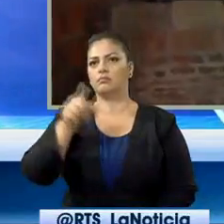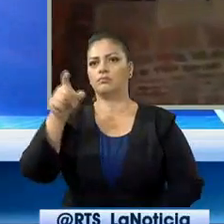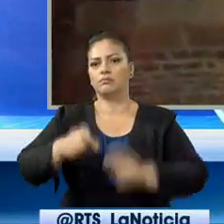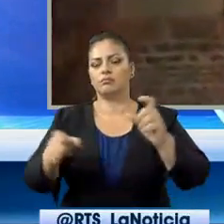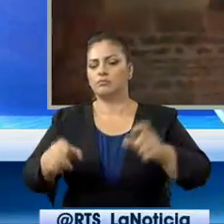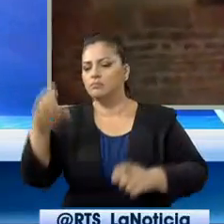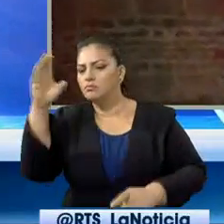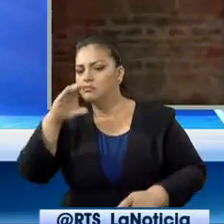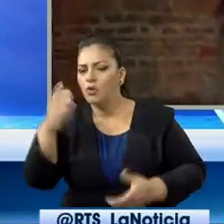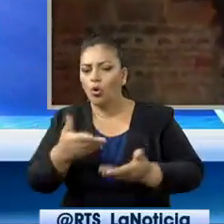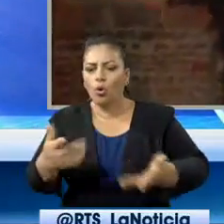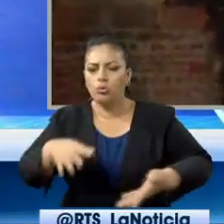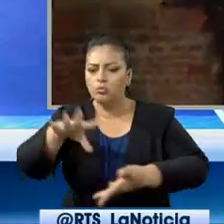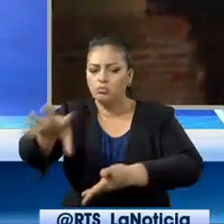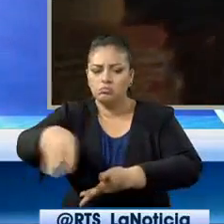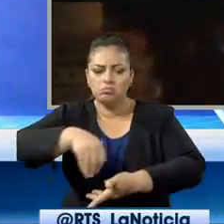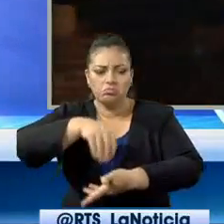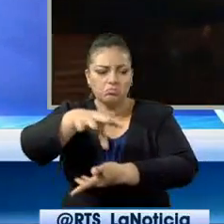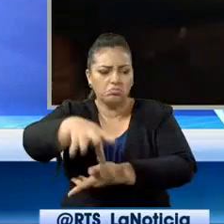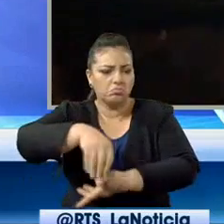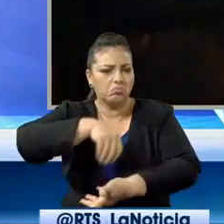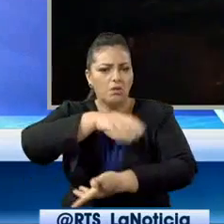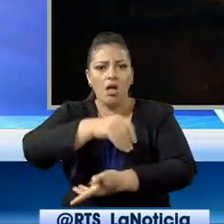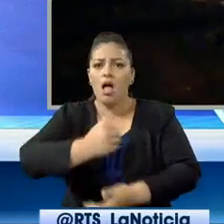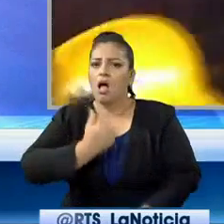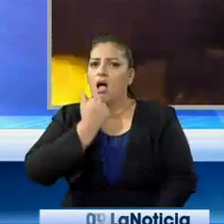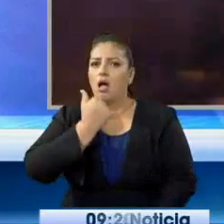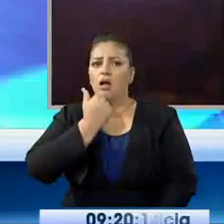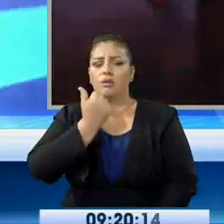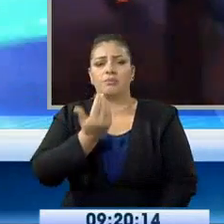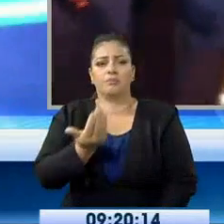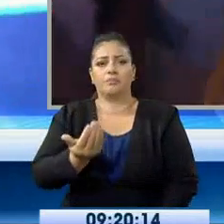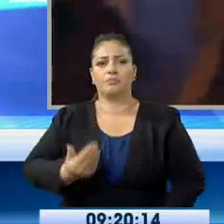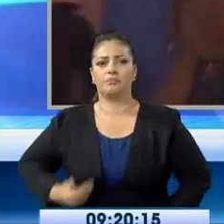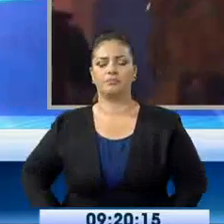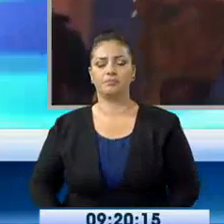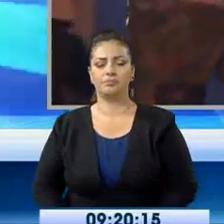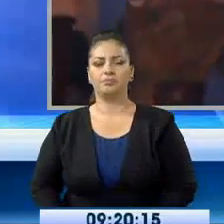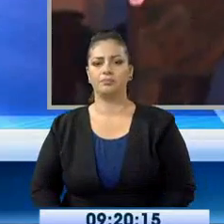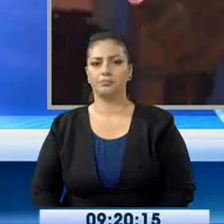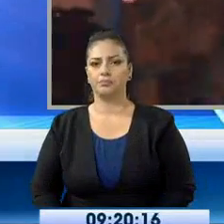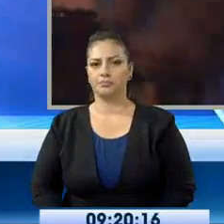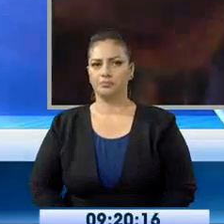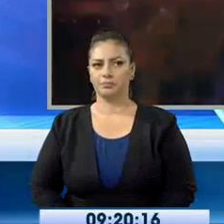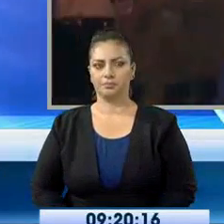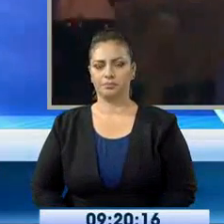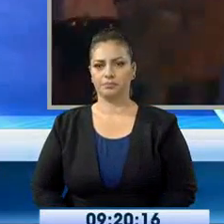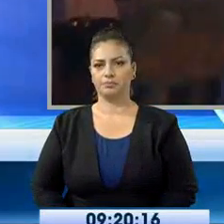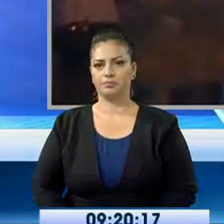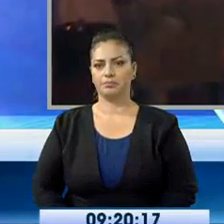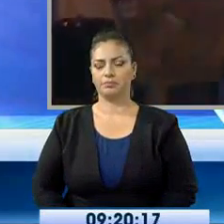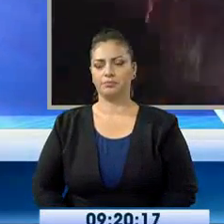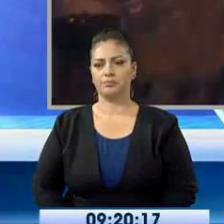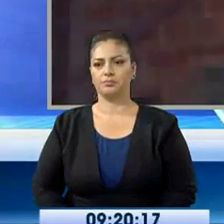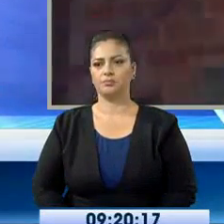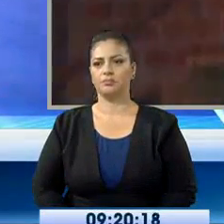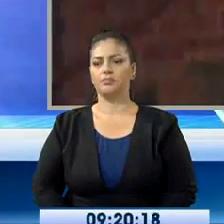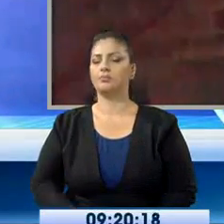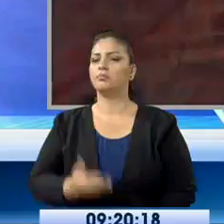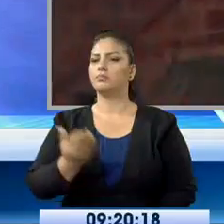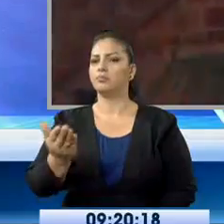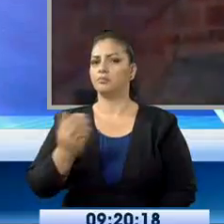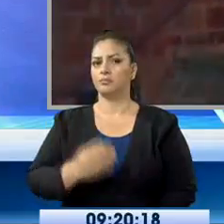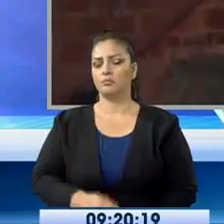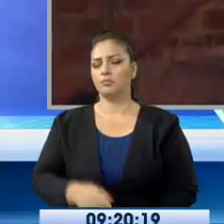rescatar algo que pudiera haber quedado en medio de las cenizas. Vamos a conversar, vamos a dialogar rápidamente con los